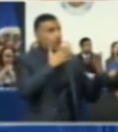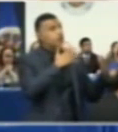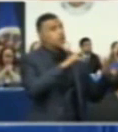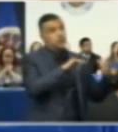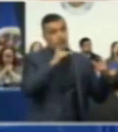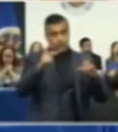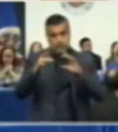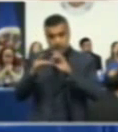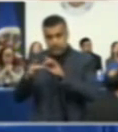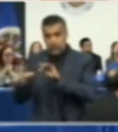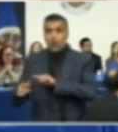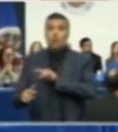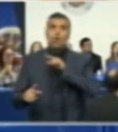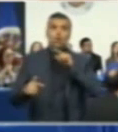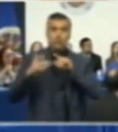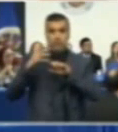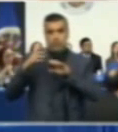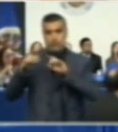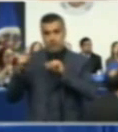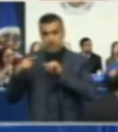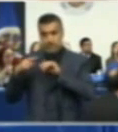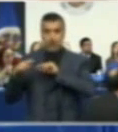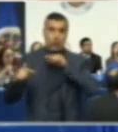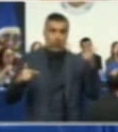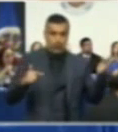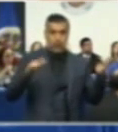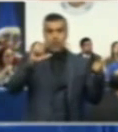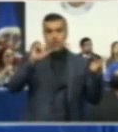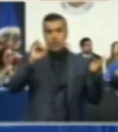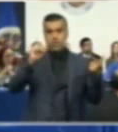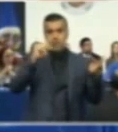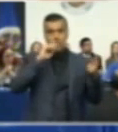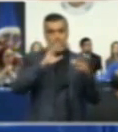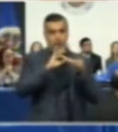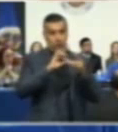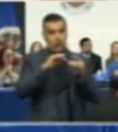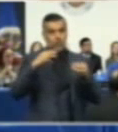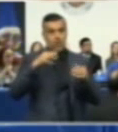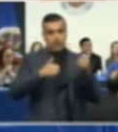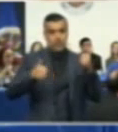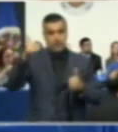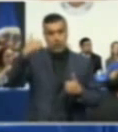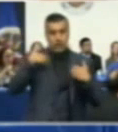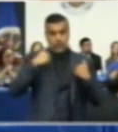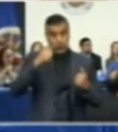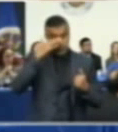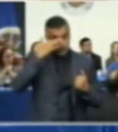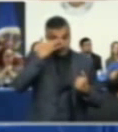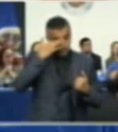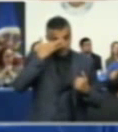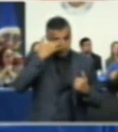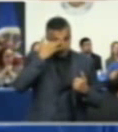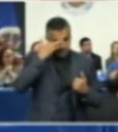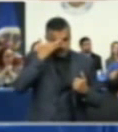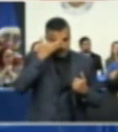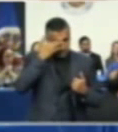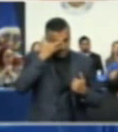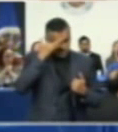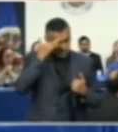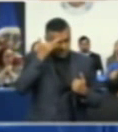volveremos nuevamente con Lima para continuar con la intervención de los representantes del Ministerio de Salud. Señor